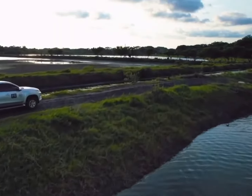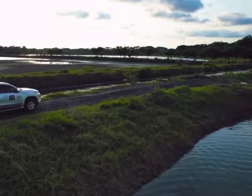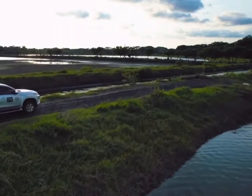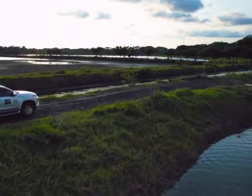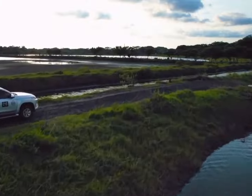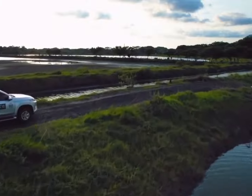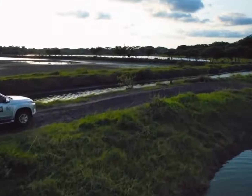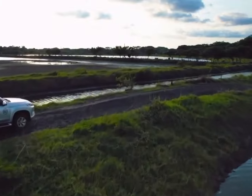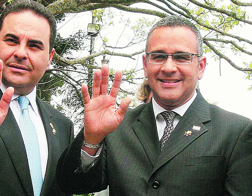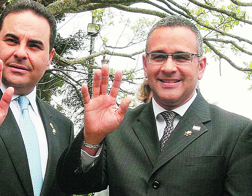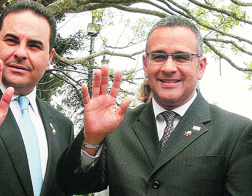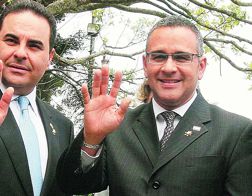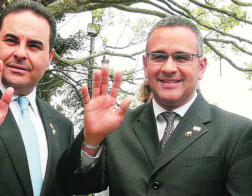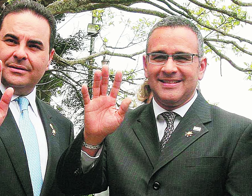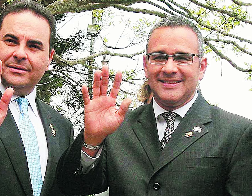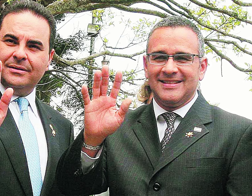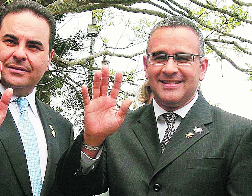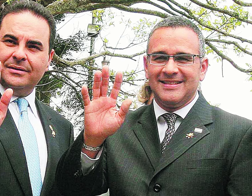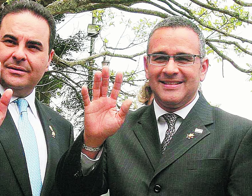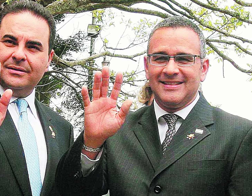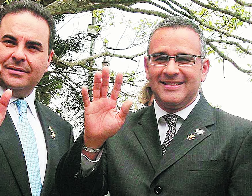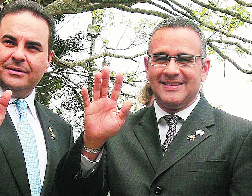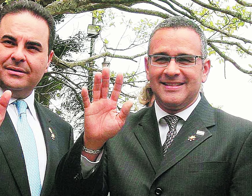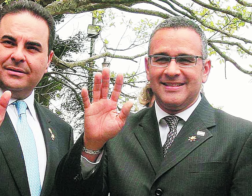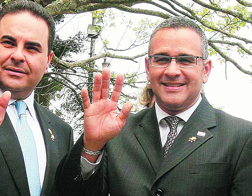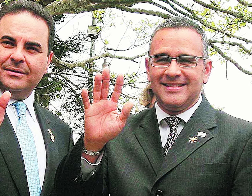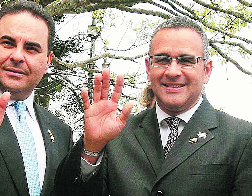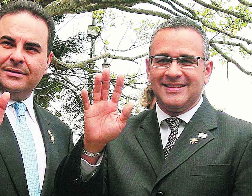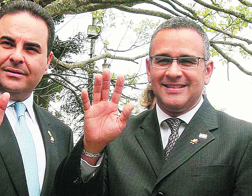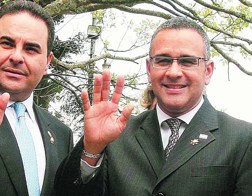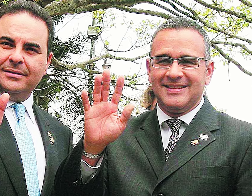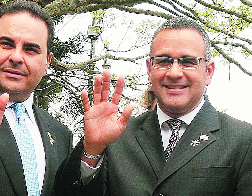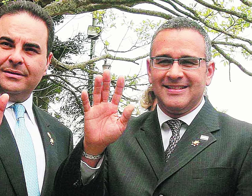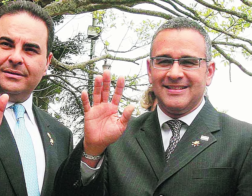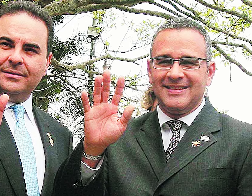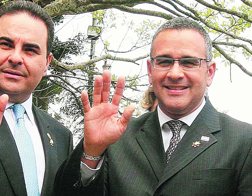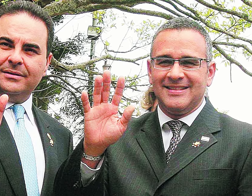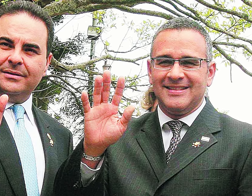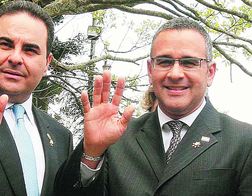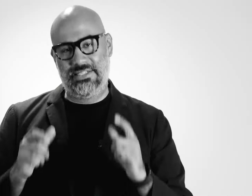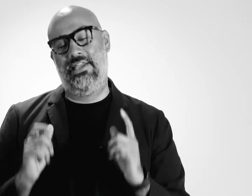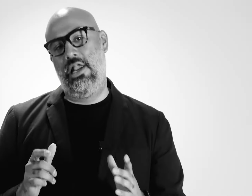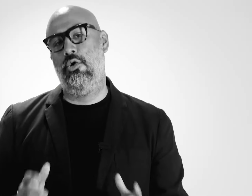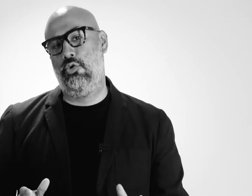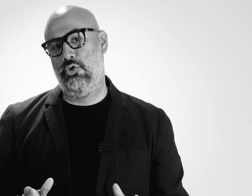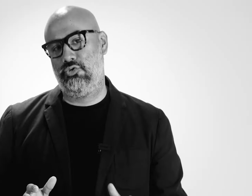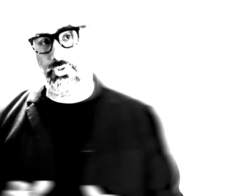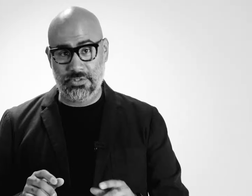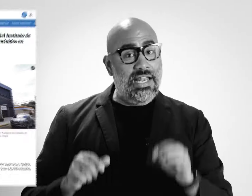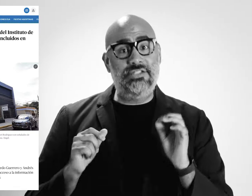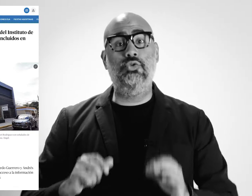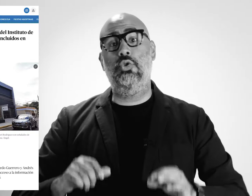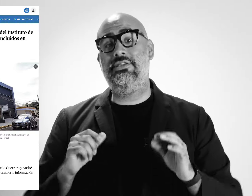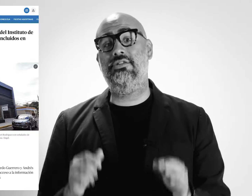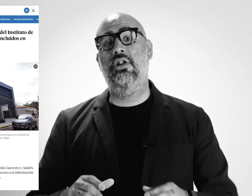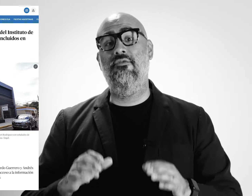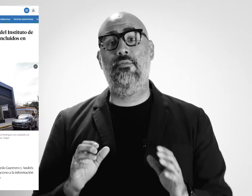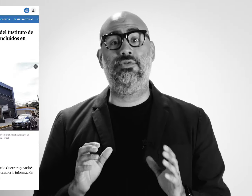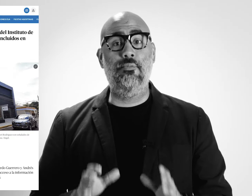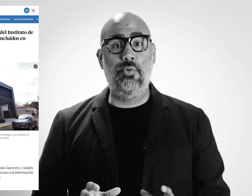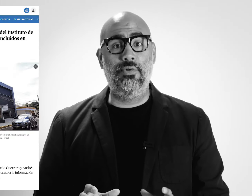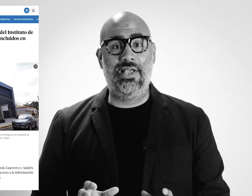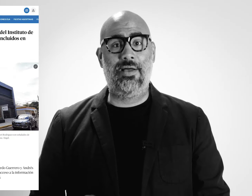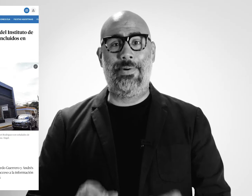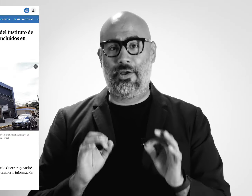que todo estará mejor. Tony Saca y Mauricio Funes, paladines de la propaganda y la opacidad, estarían orgullosos. El Instituto de Acceso a